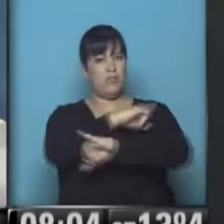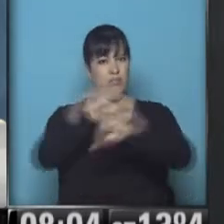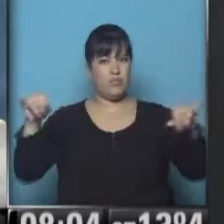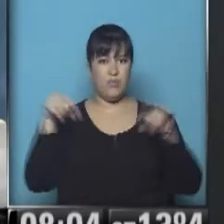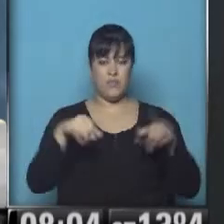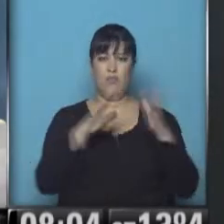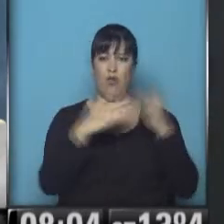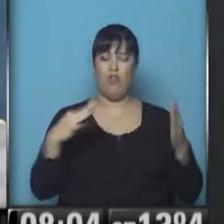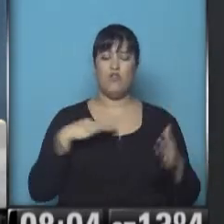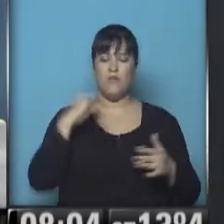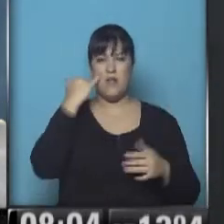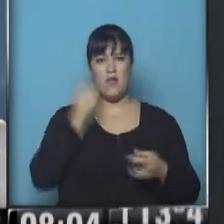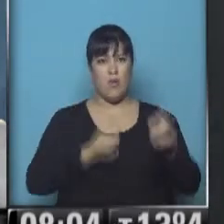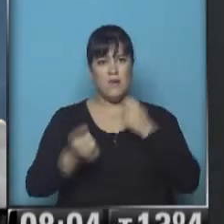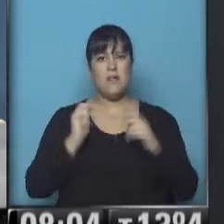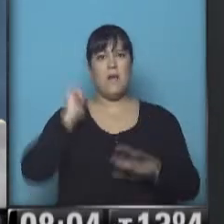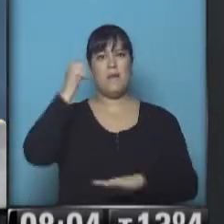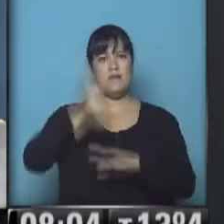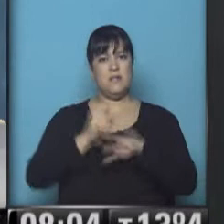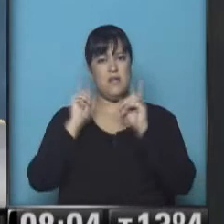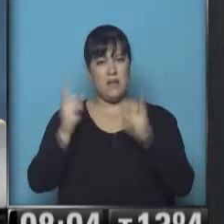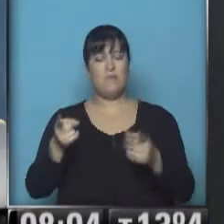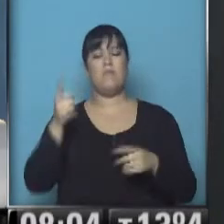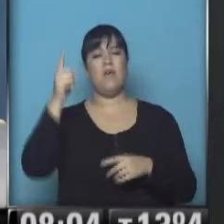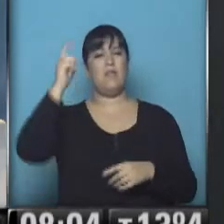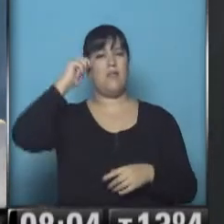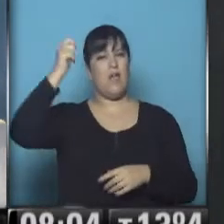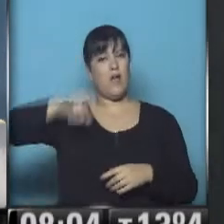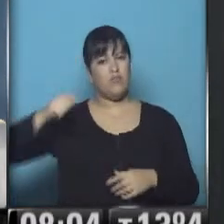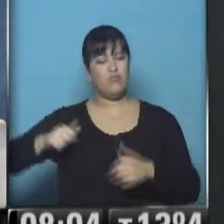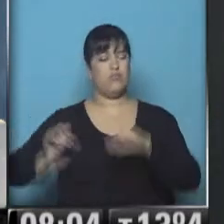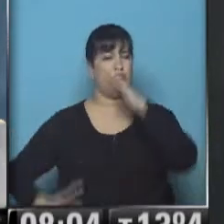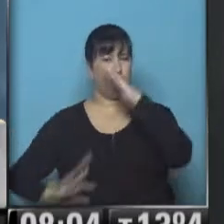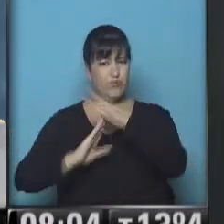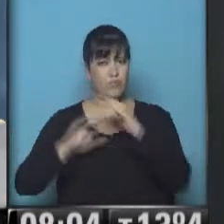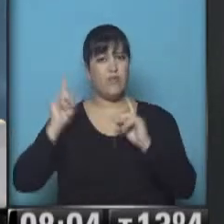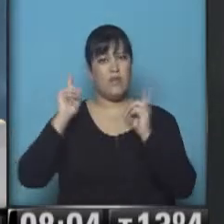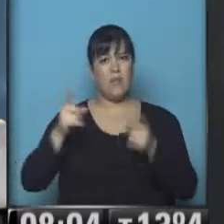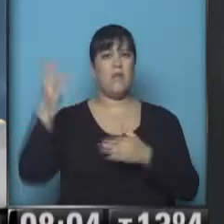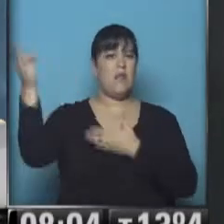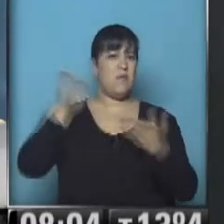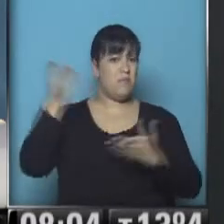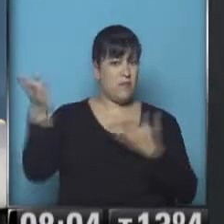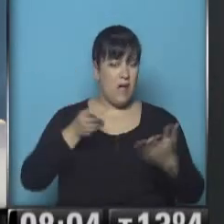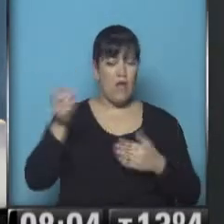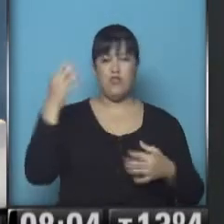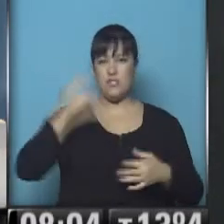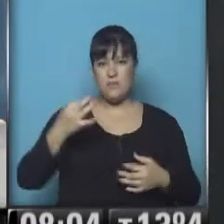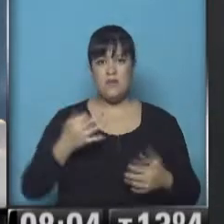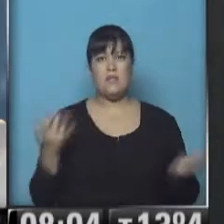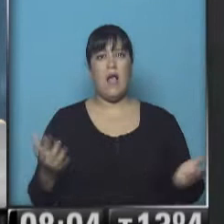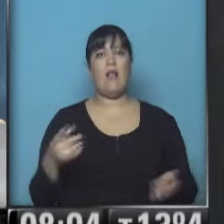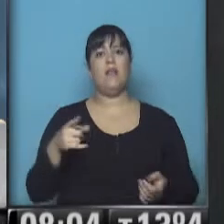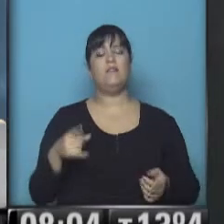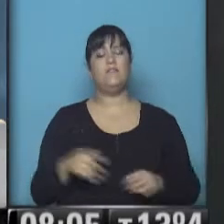Kirchner, con la presencia del Presidente de la Corte Suprema de Justicia, gobernadores e invitados especiales, cuenta con